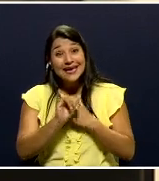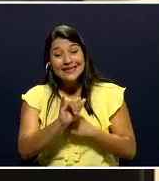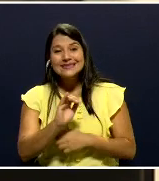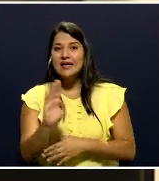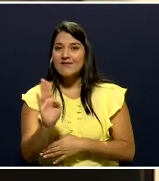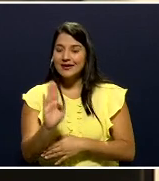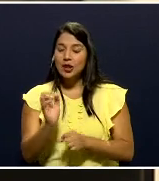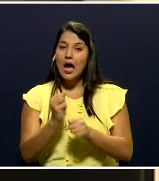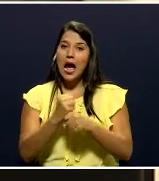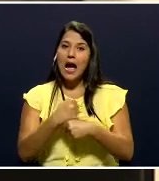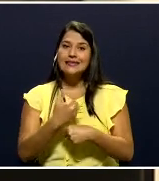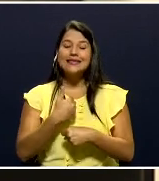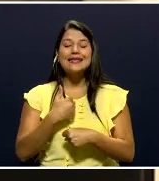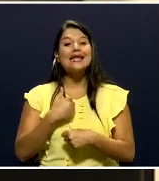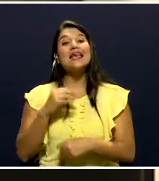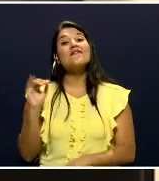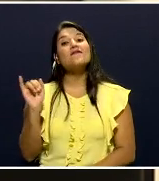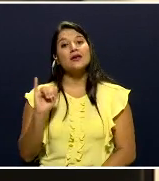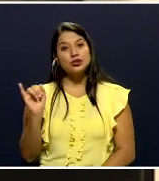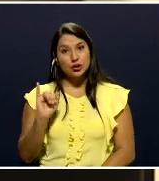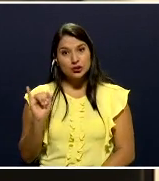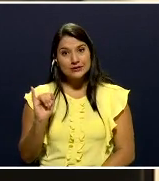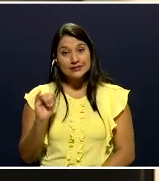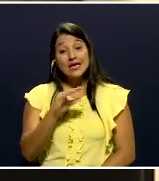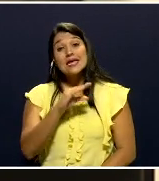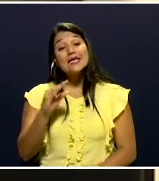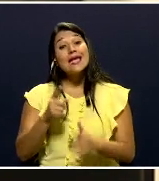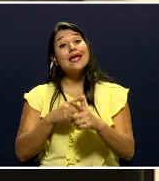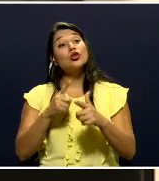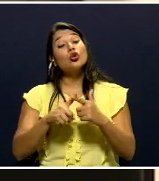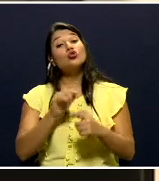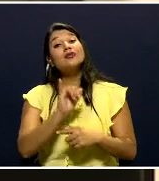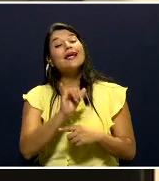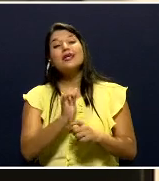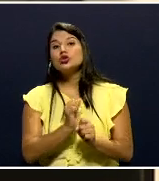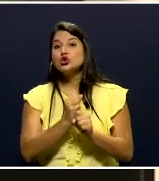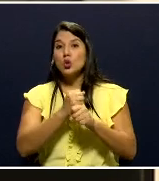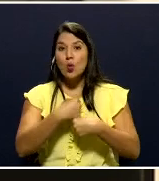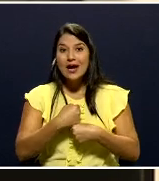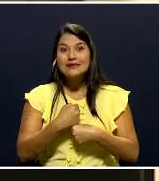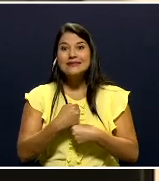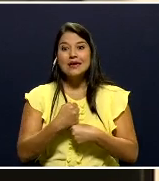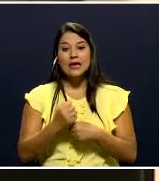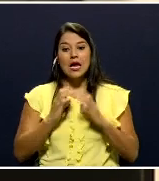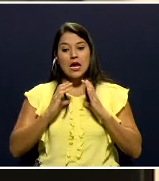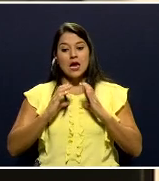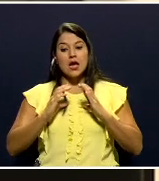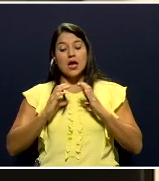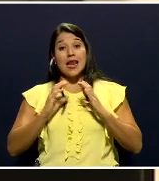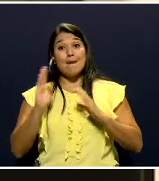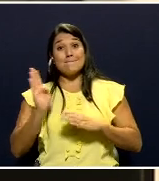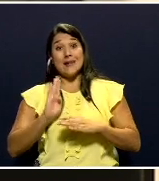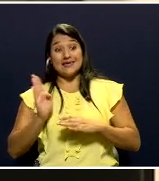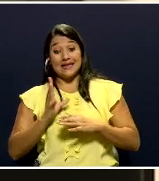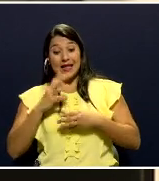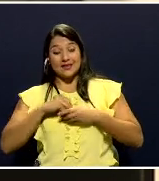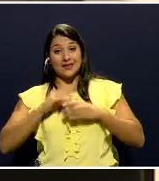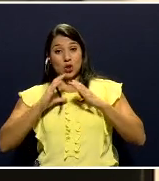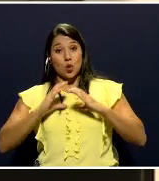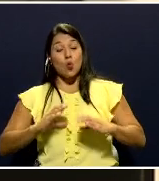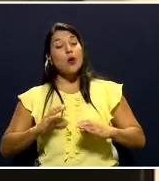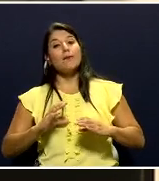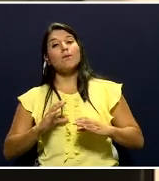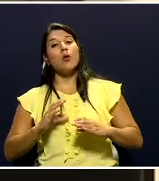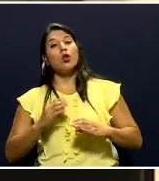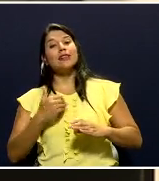causan infecciones en el ser humano. Y eso hace entonces que se adquieren los mecanismos de resistencia, esas bacterias que causan infecciones en el ser